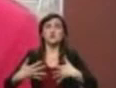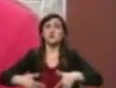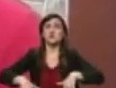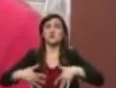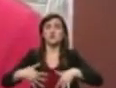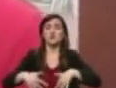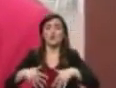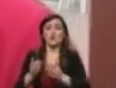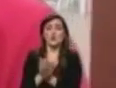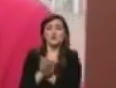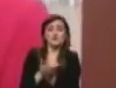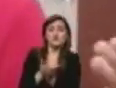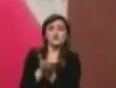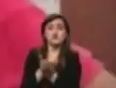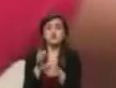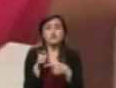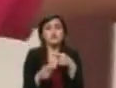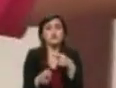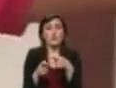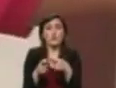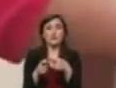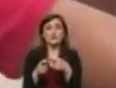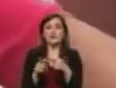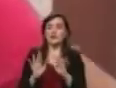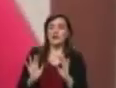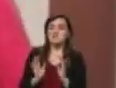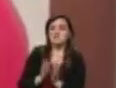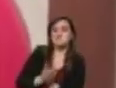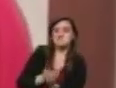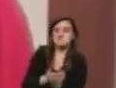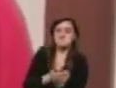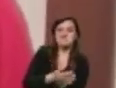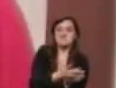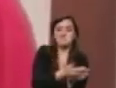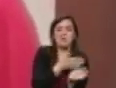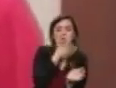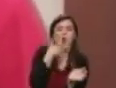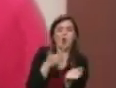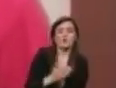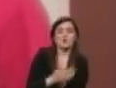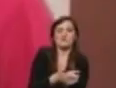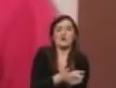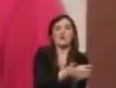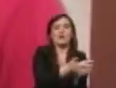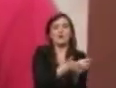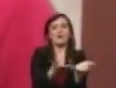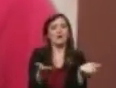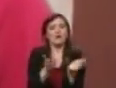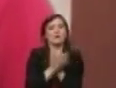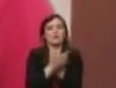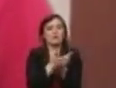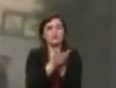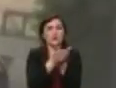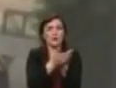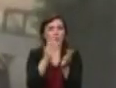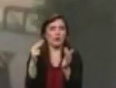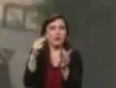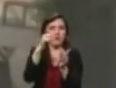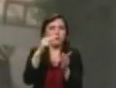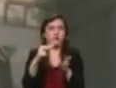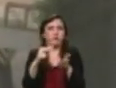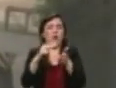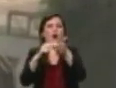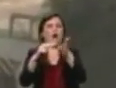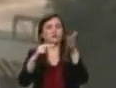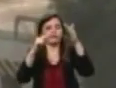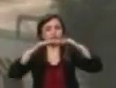Y como no pudo cruzarlo, ellos cruzaron por la orilla del mar, pero como la antena del puente es larga, lo derrumbó al puente. Sorprendente